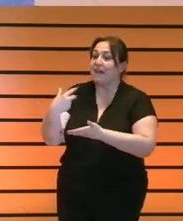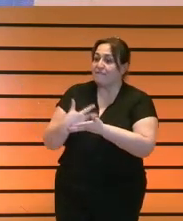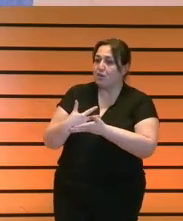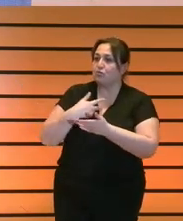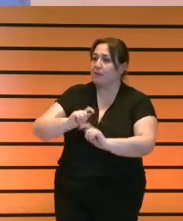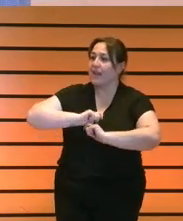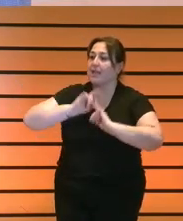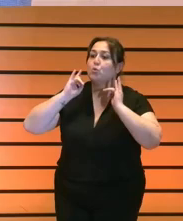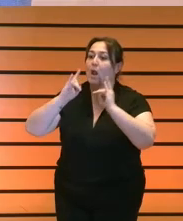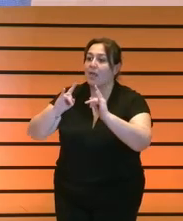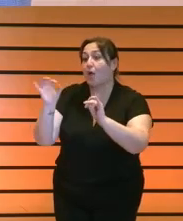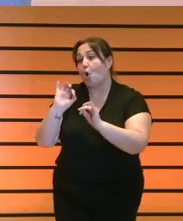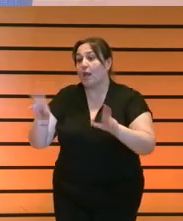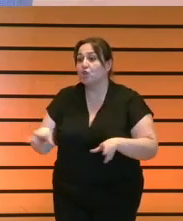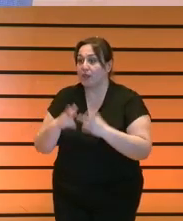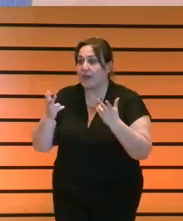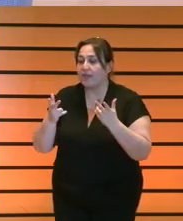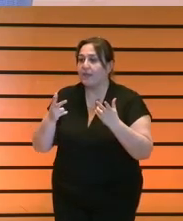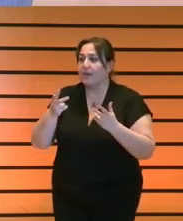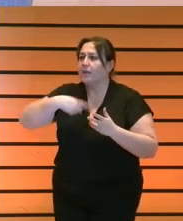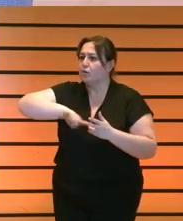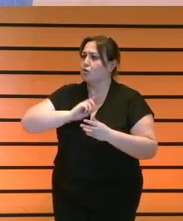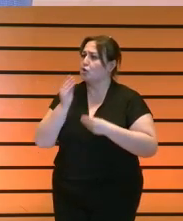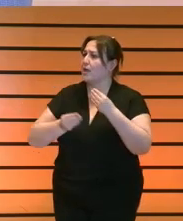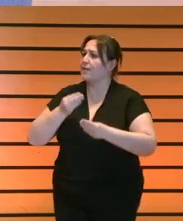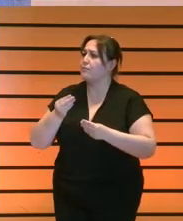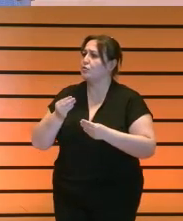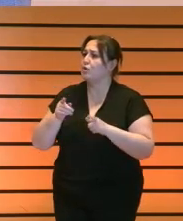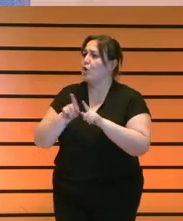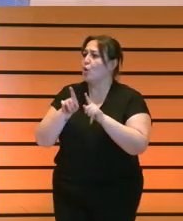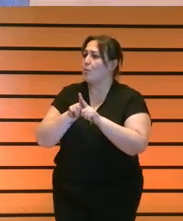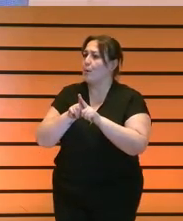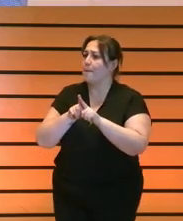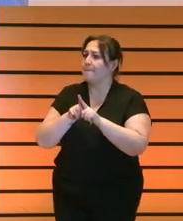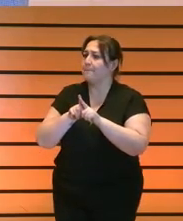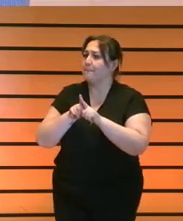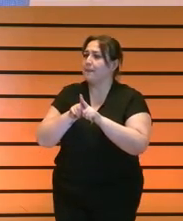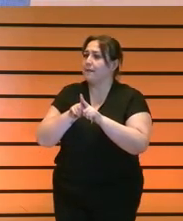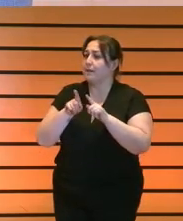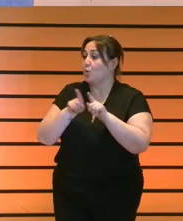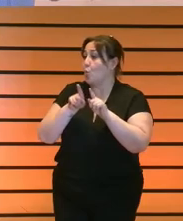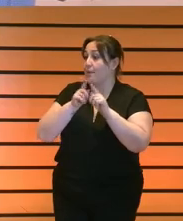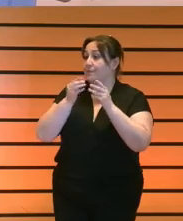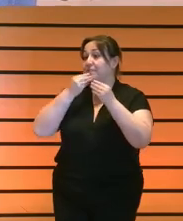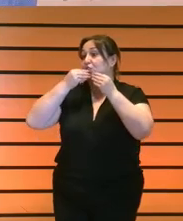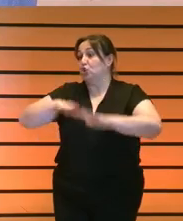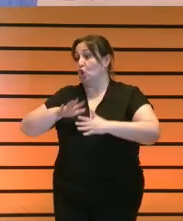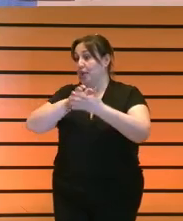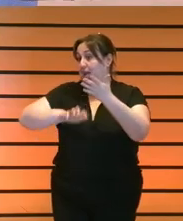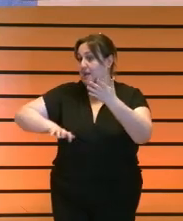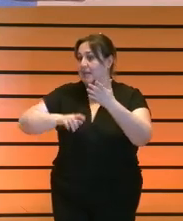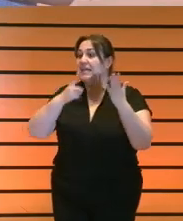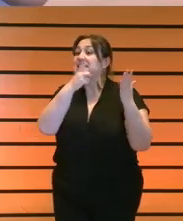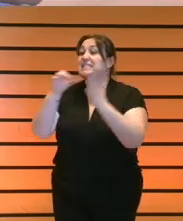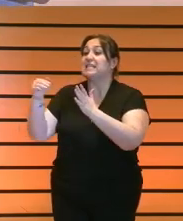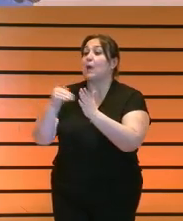o la sociedad, y hacerlo pues en función de un relato. Hace más de 60.000